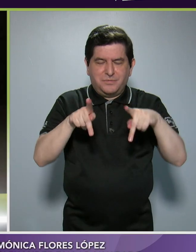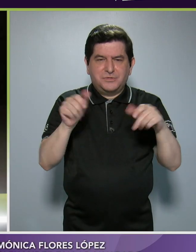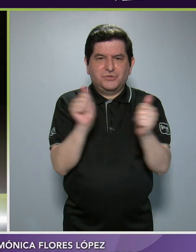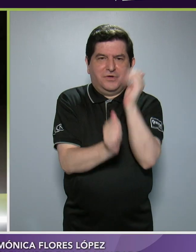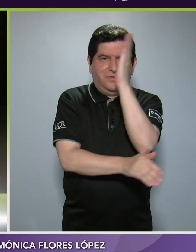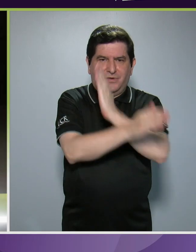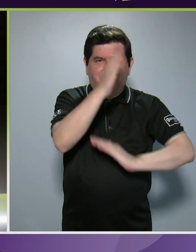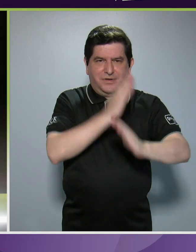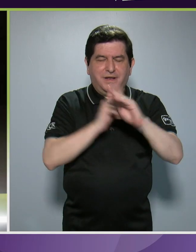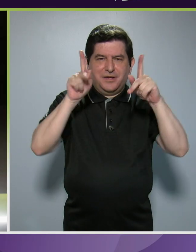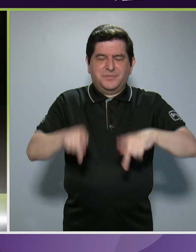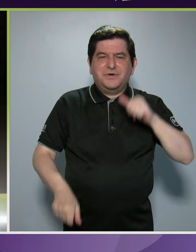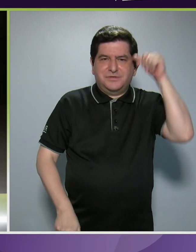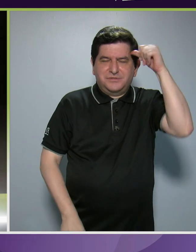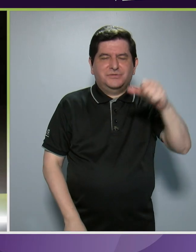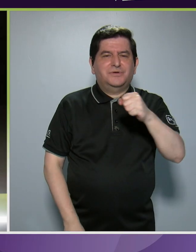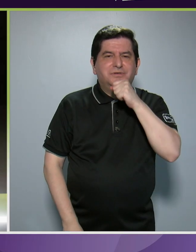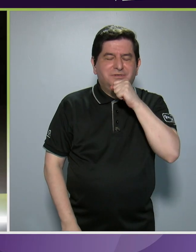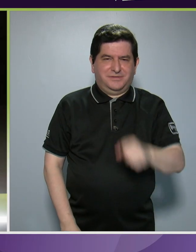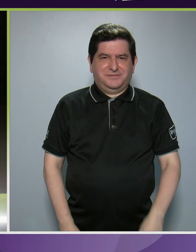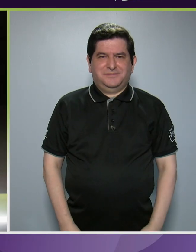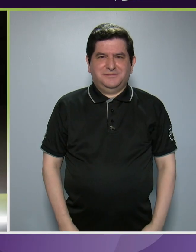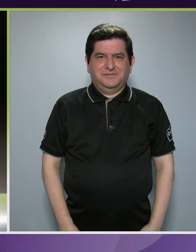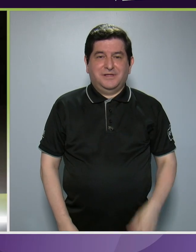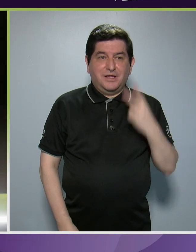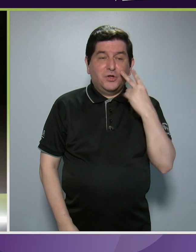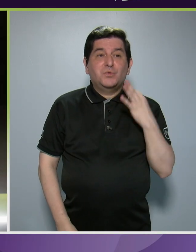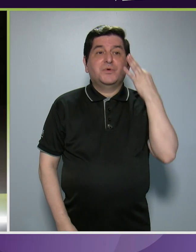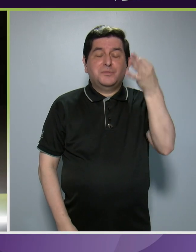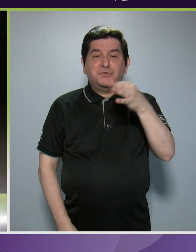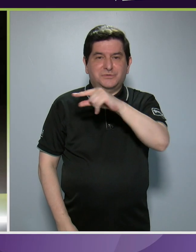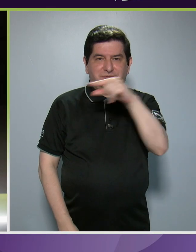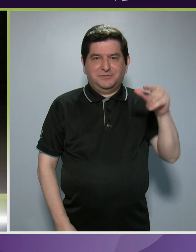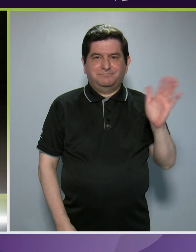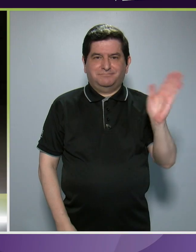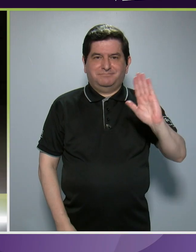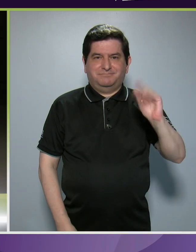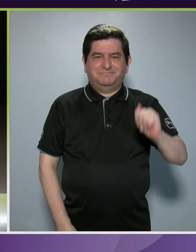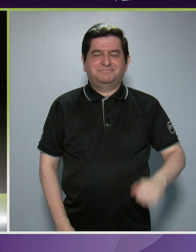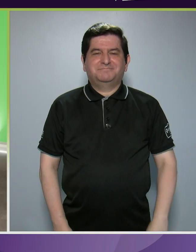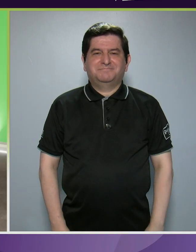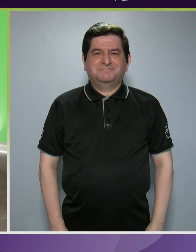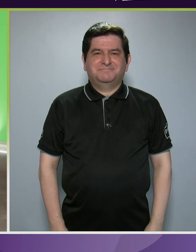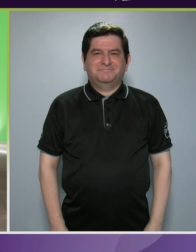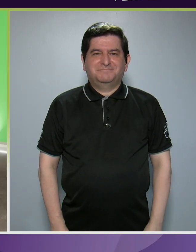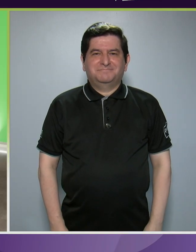con discapacidad y personas adultas mayores. Nos encontramos la próxima semana. Hasta pronto.